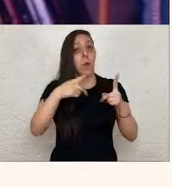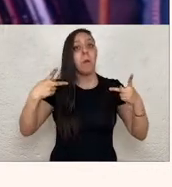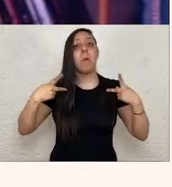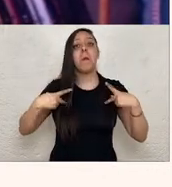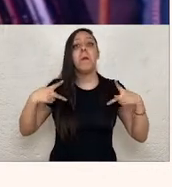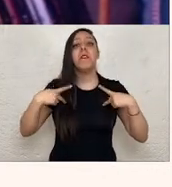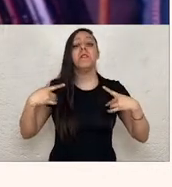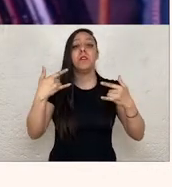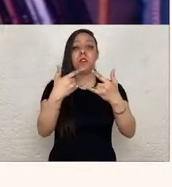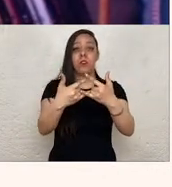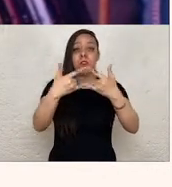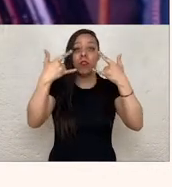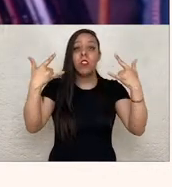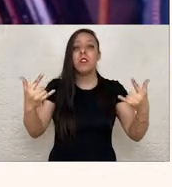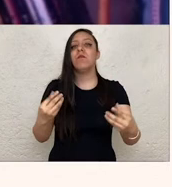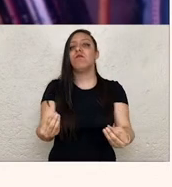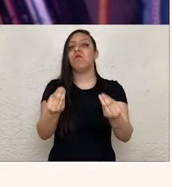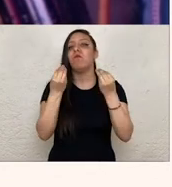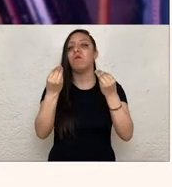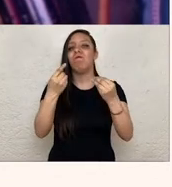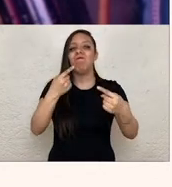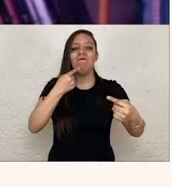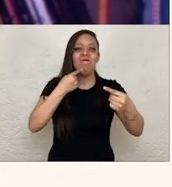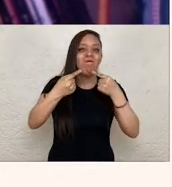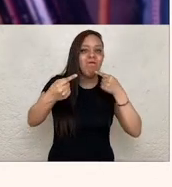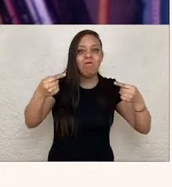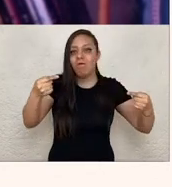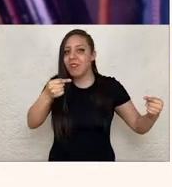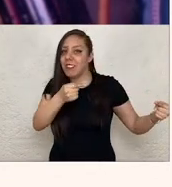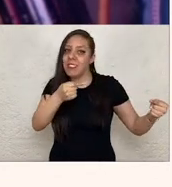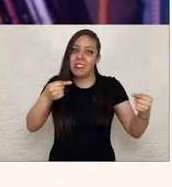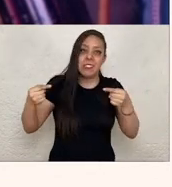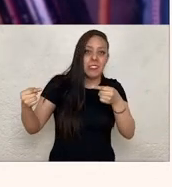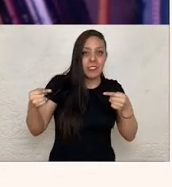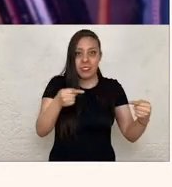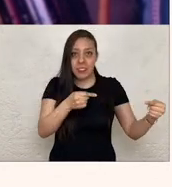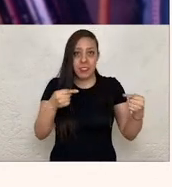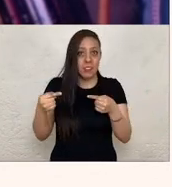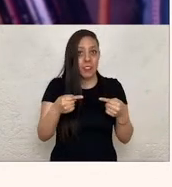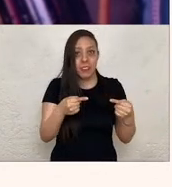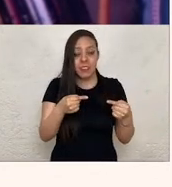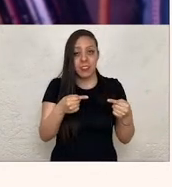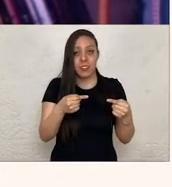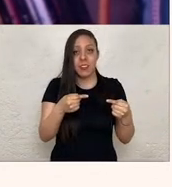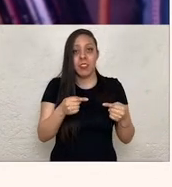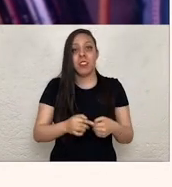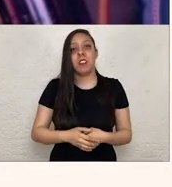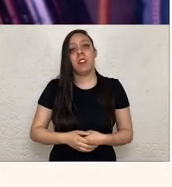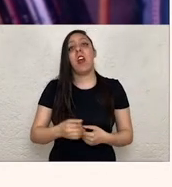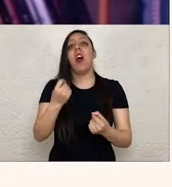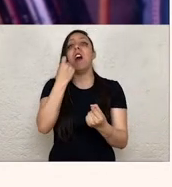un sujeto, es un personaje histórico sumamente polémico, ¿no? Que lo mismo ha sido